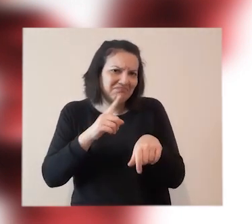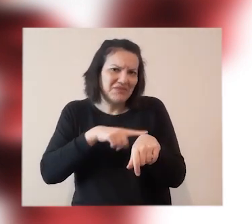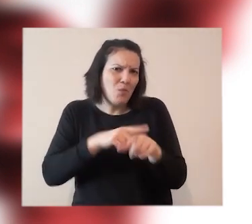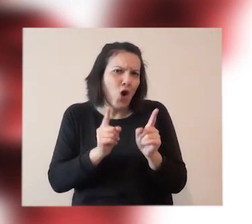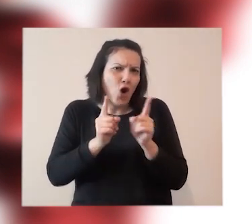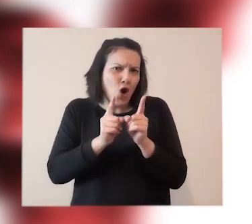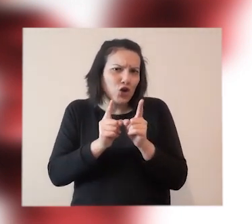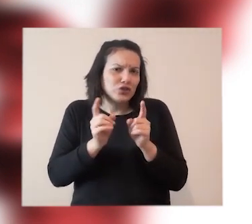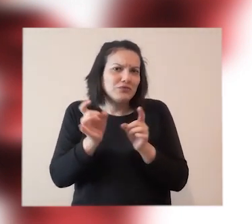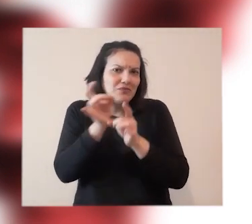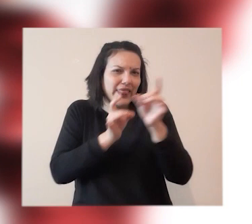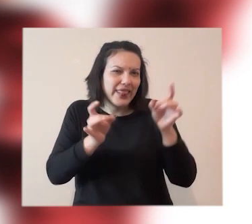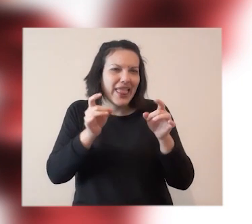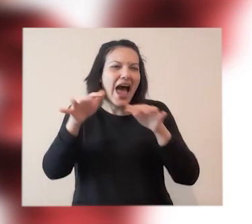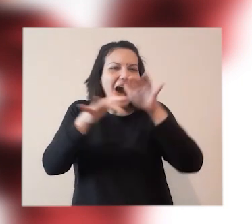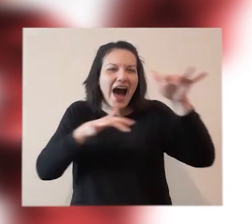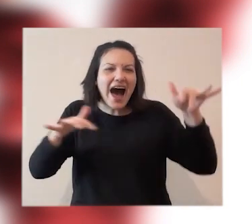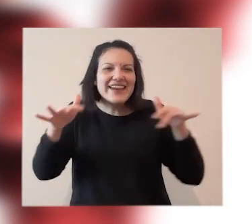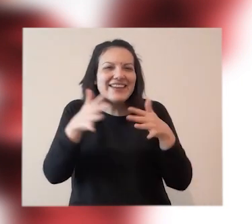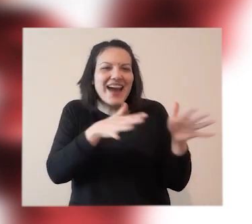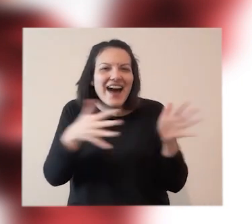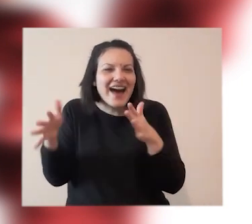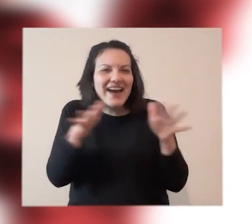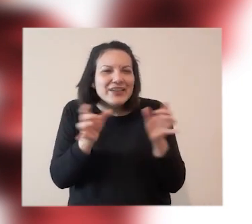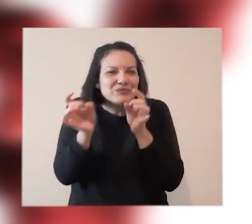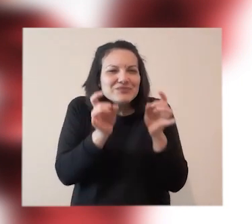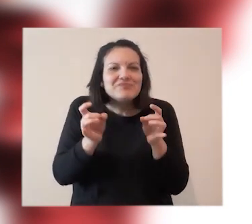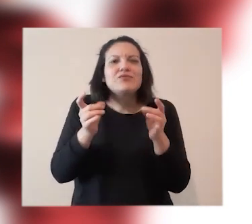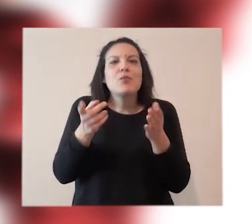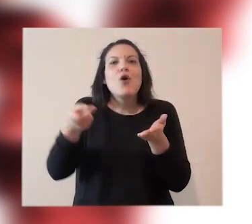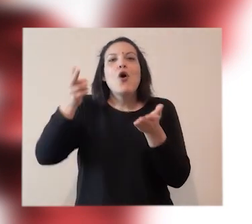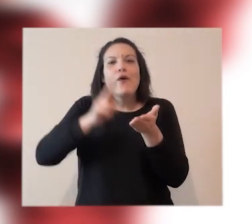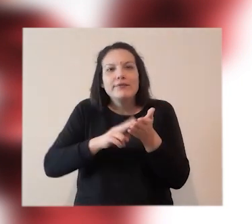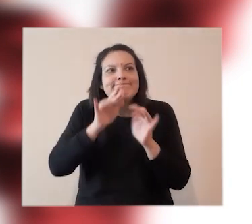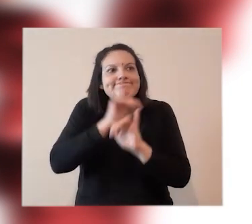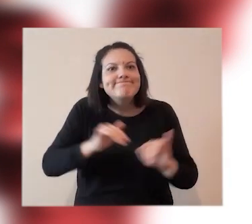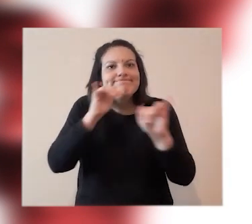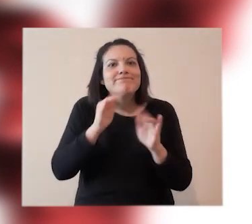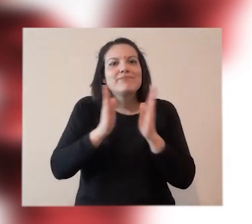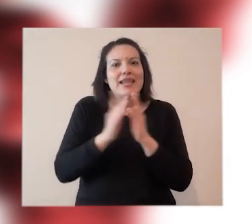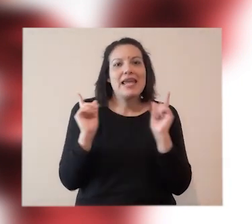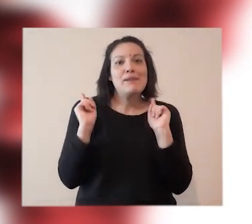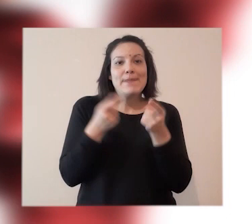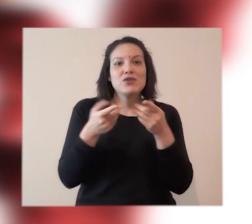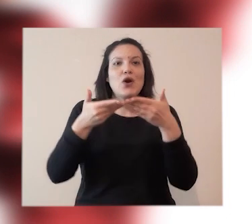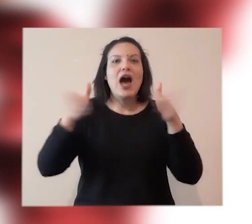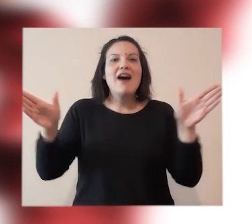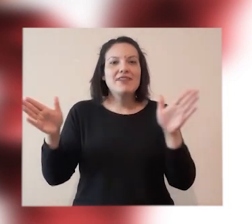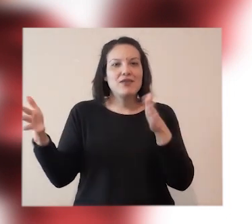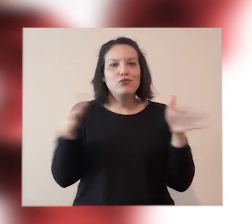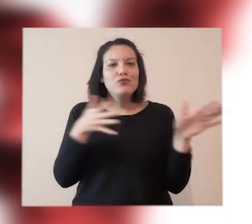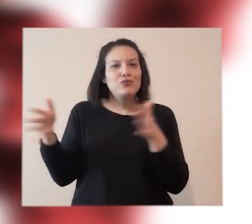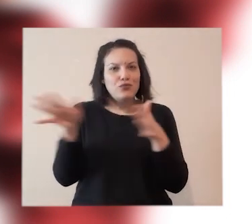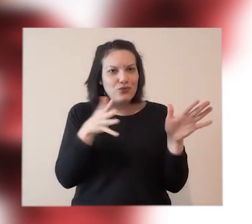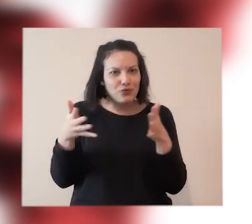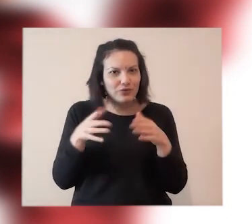se comenzó a implementar y a reforzar mucho la idea de los espacios ventilados, ¿sí? Eso es muy importante pensar a la hora